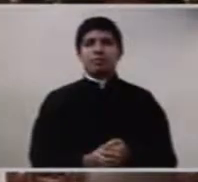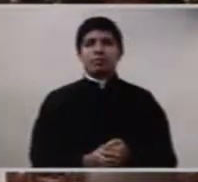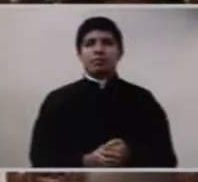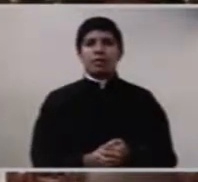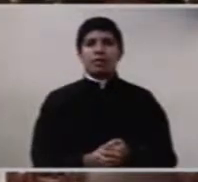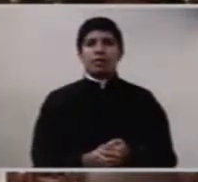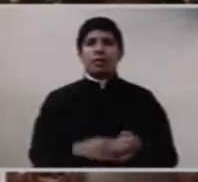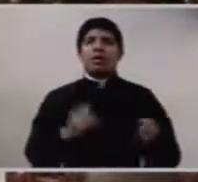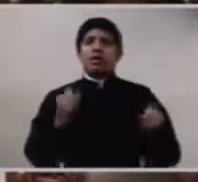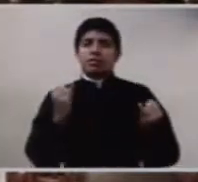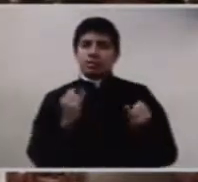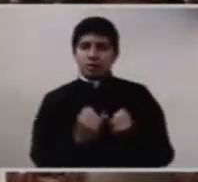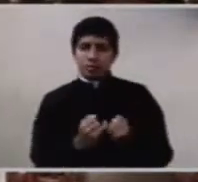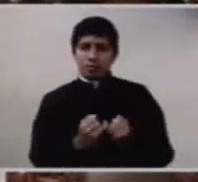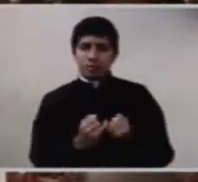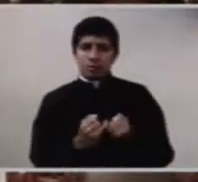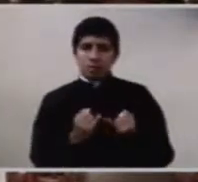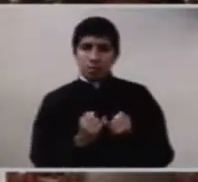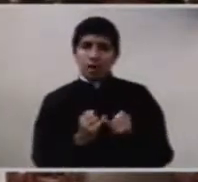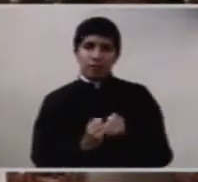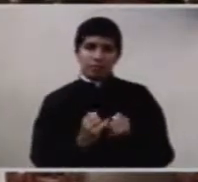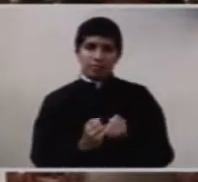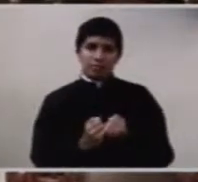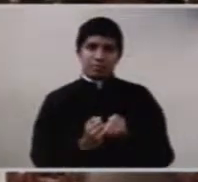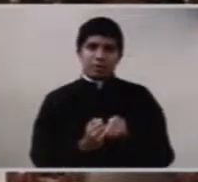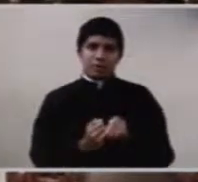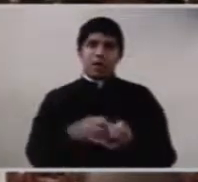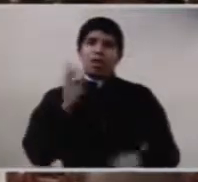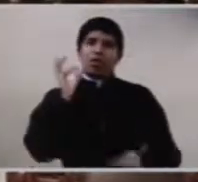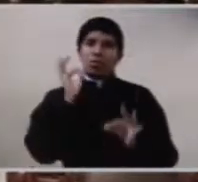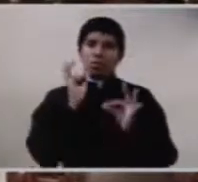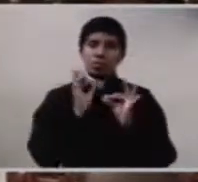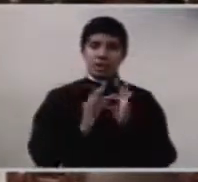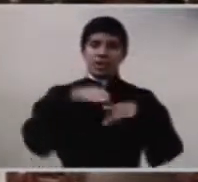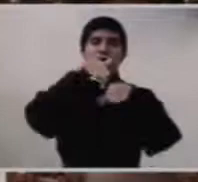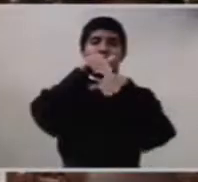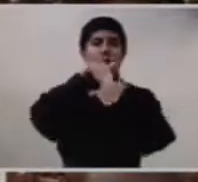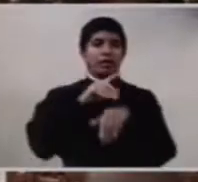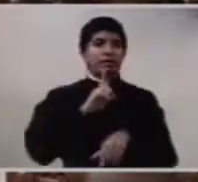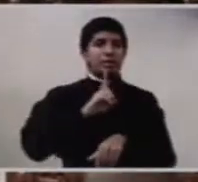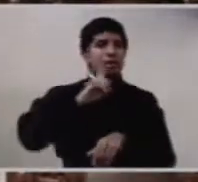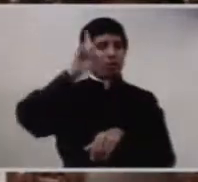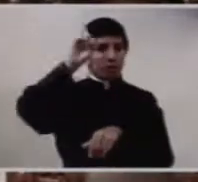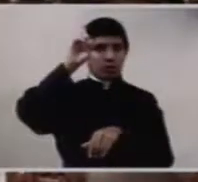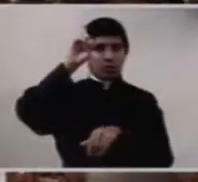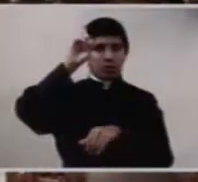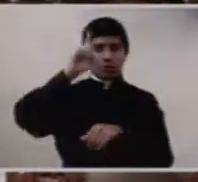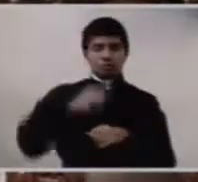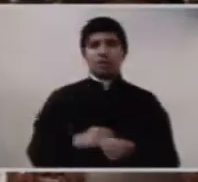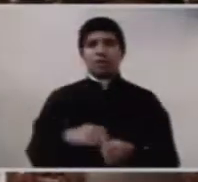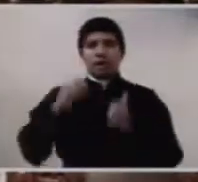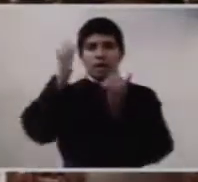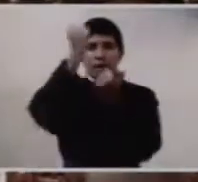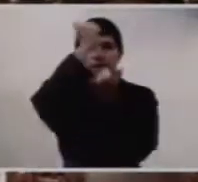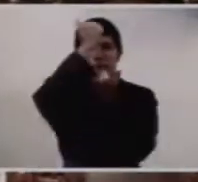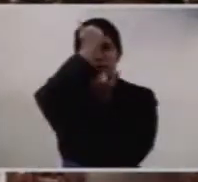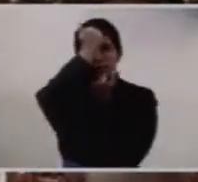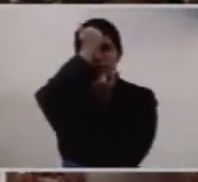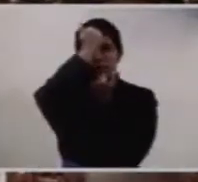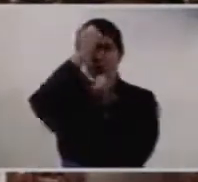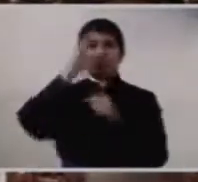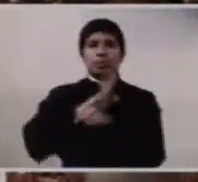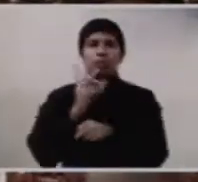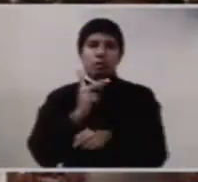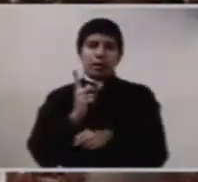ser congruentes con lo que Dios nos pide. Quizá le dijimos que sí, pero no hemos hecho lo que Él